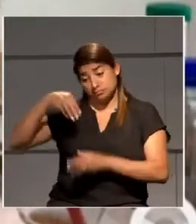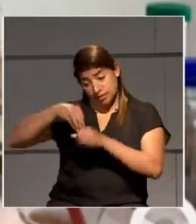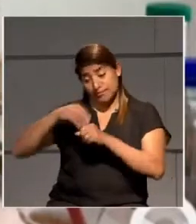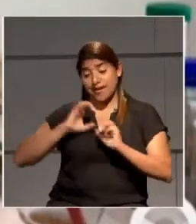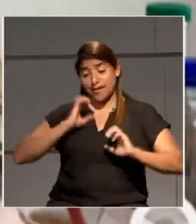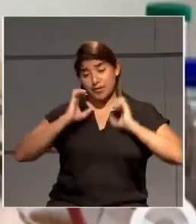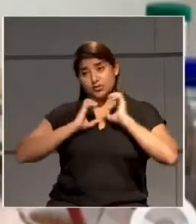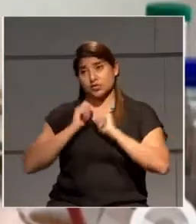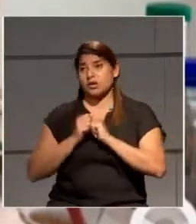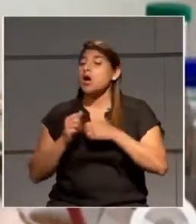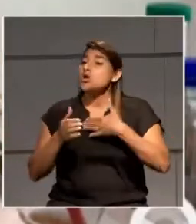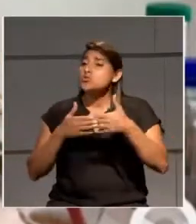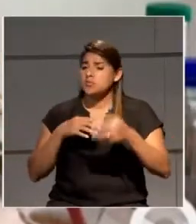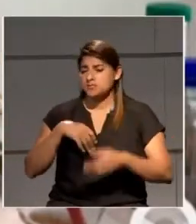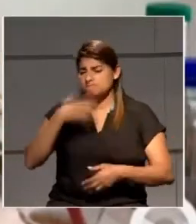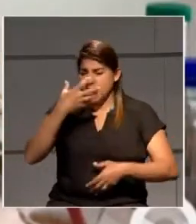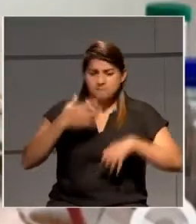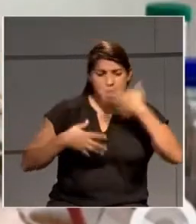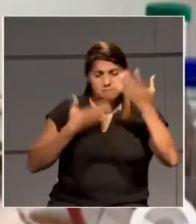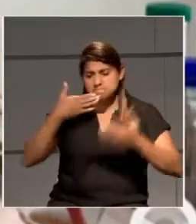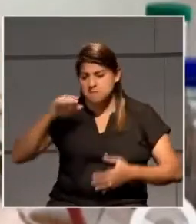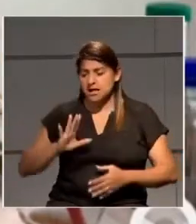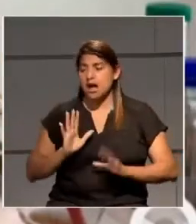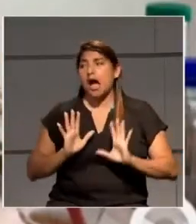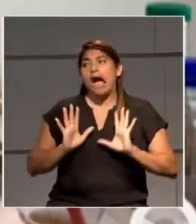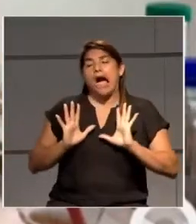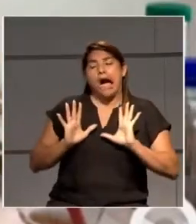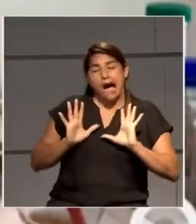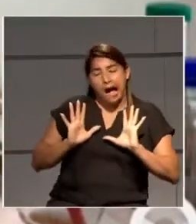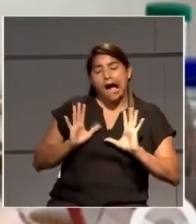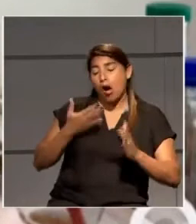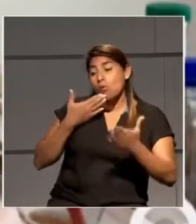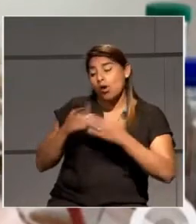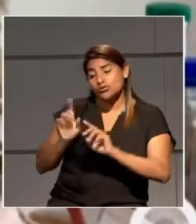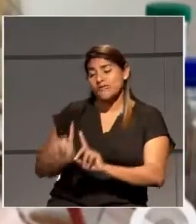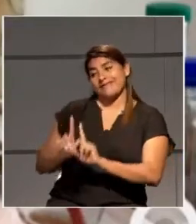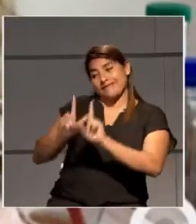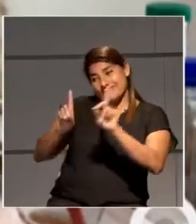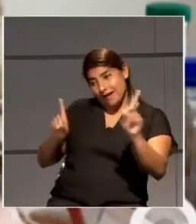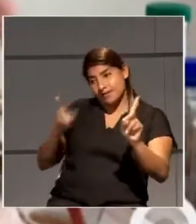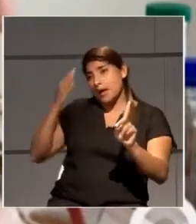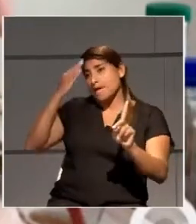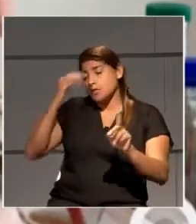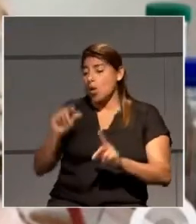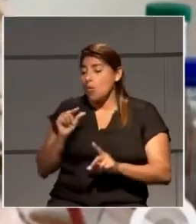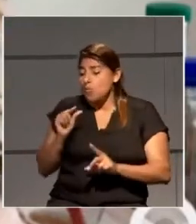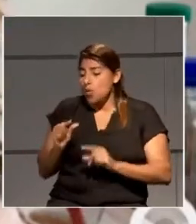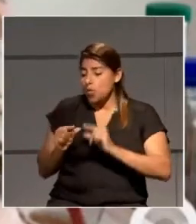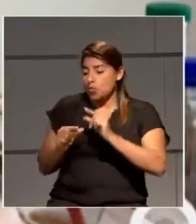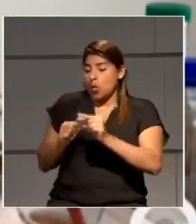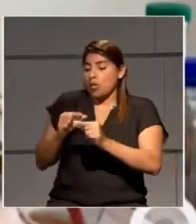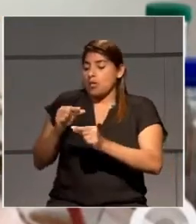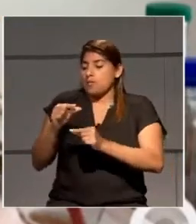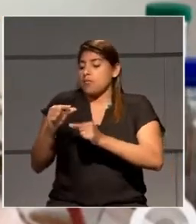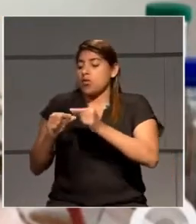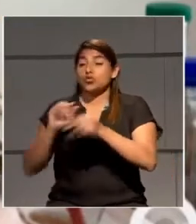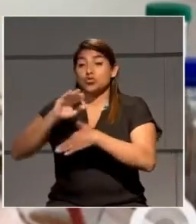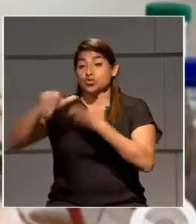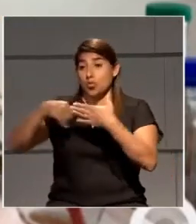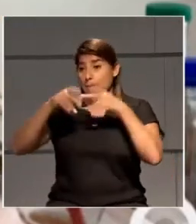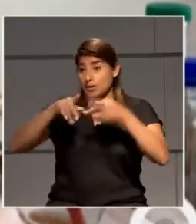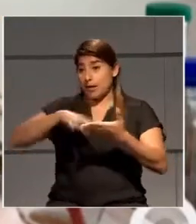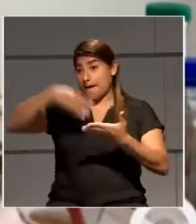esas. Y no importa que haga berrinches, ¿o sí? Ah, bueno, eso es otra cosa. Poquito a poco, todas las